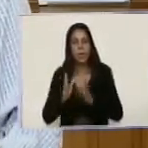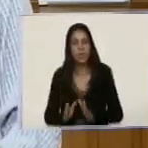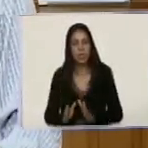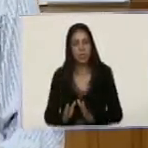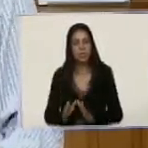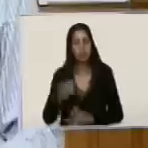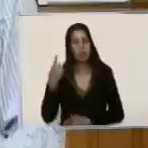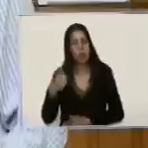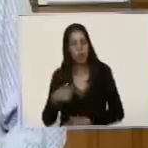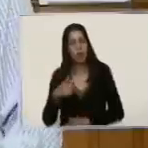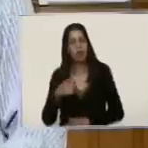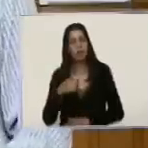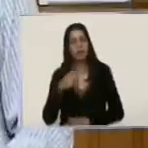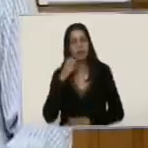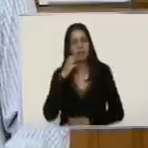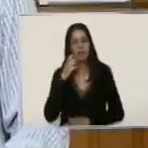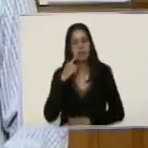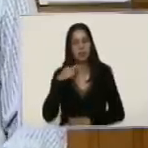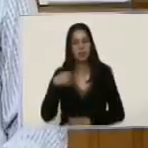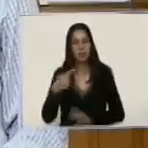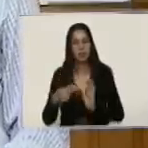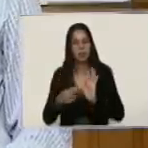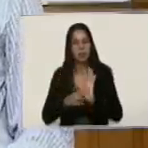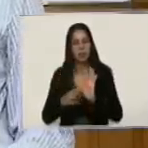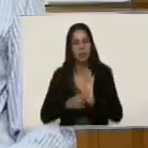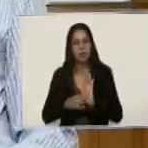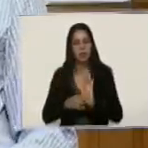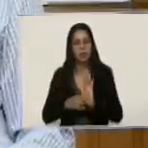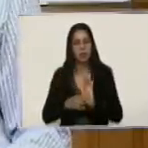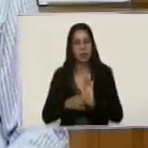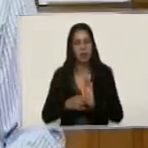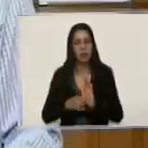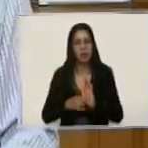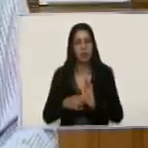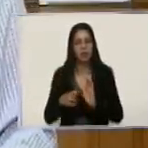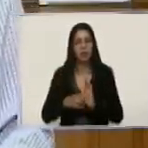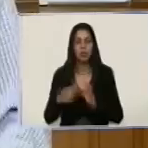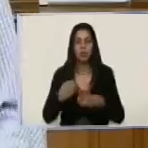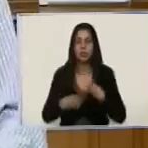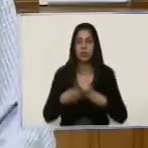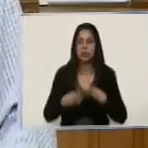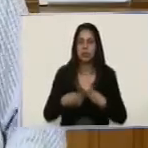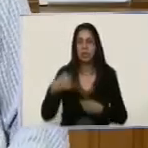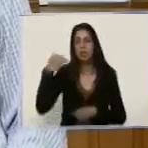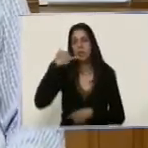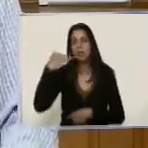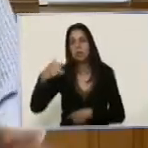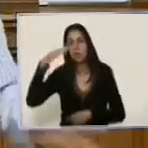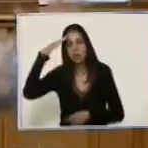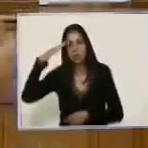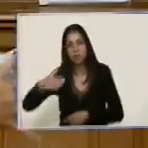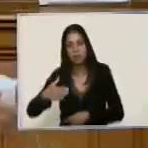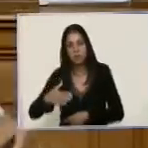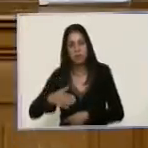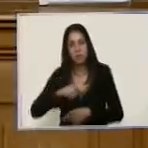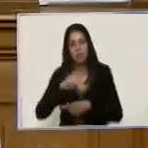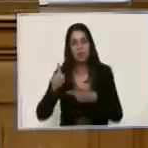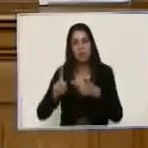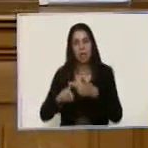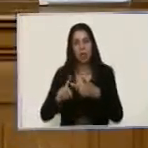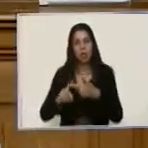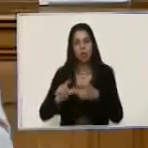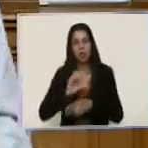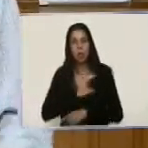conexiones y dio la seguridad. Y todavía yo estaba inquieto y llamé al almirante Pinto, segundo al mando de la